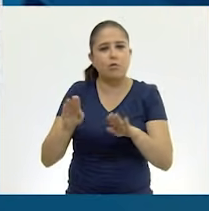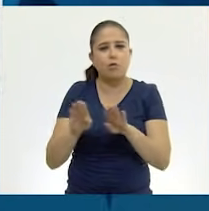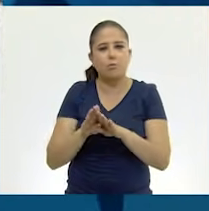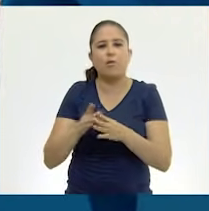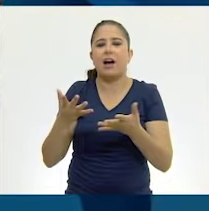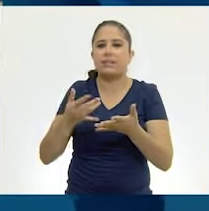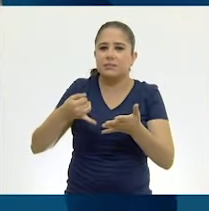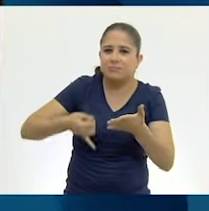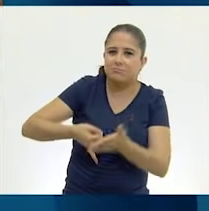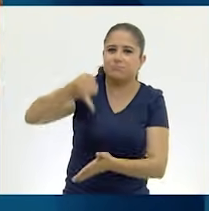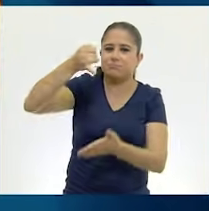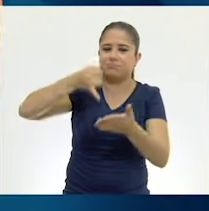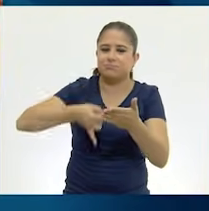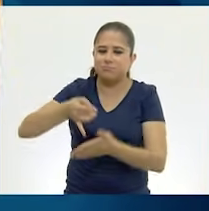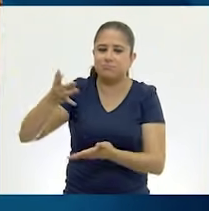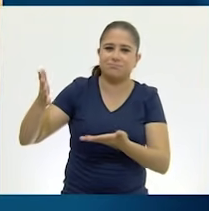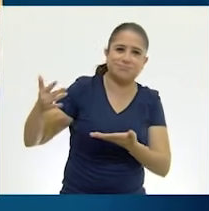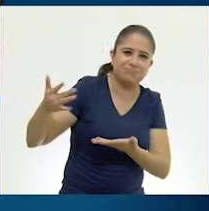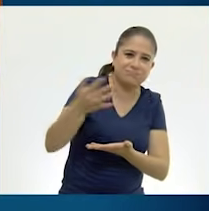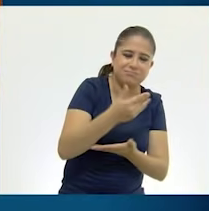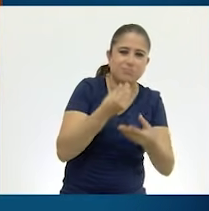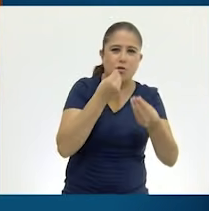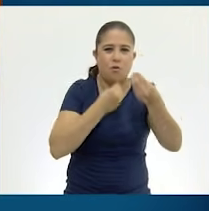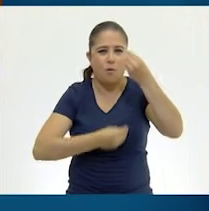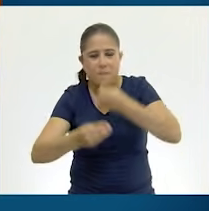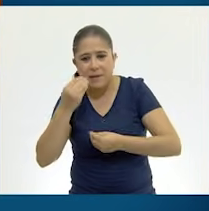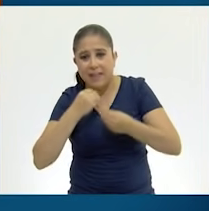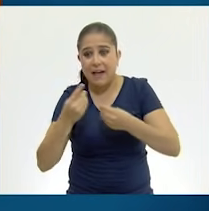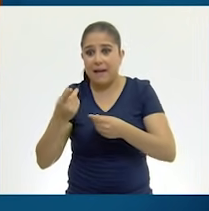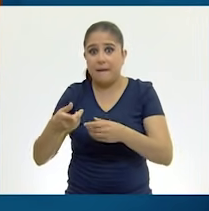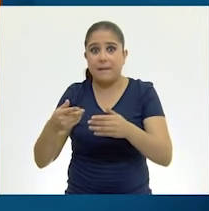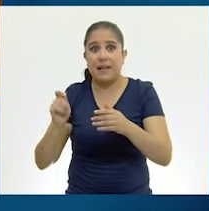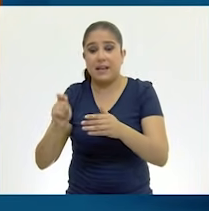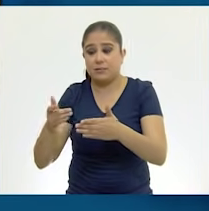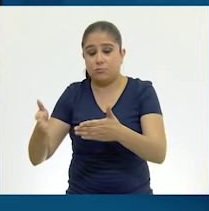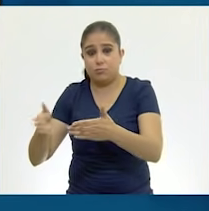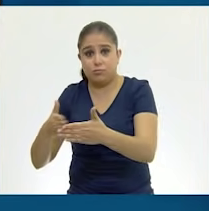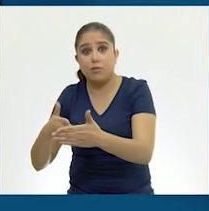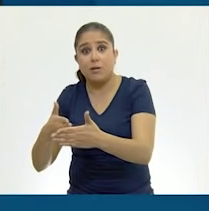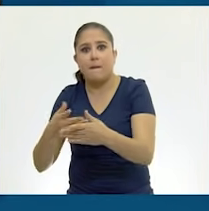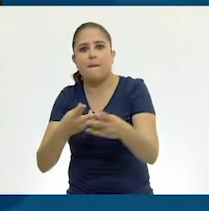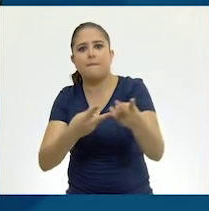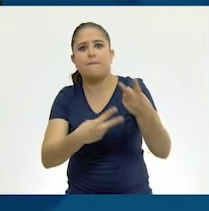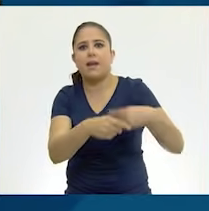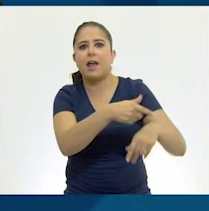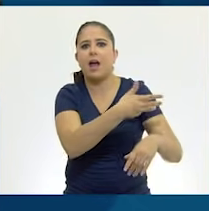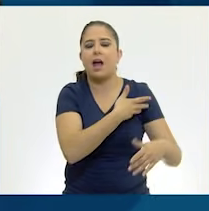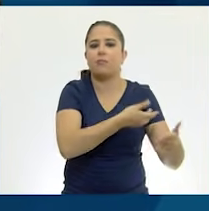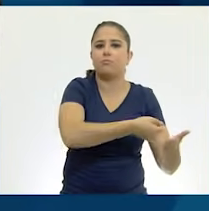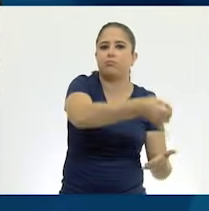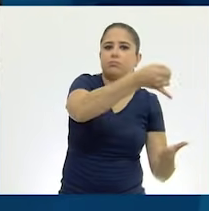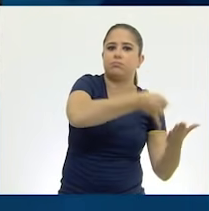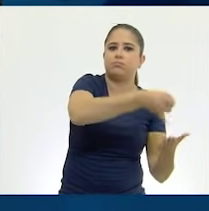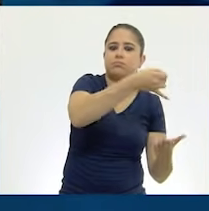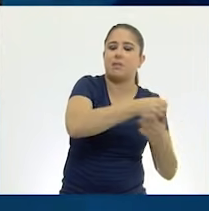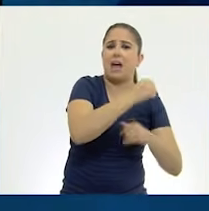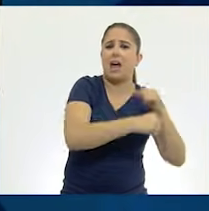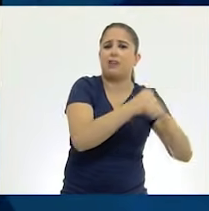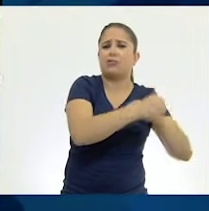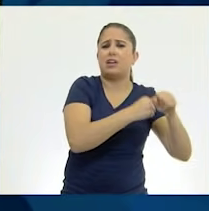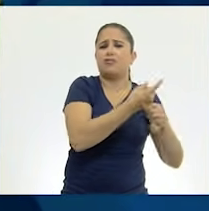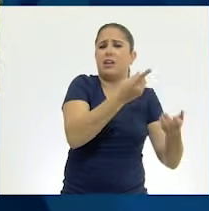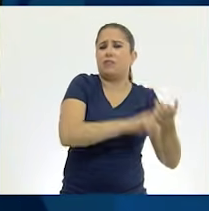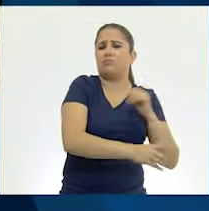domesticación. Los alimentos que hoy tenemos sobre nuestra mesa provienen en gran medida de este proceso ocurrido durante miles de